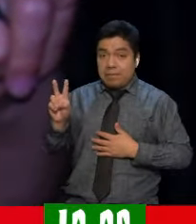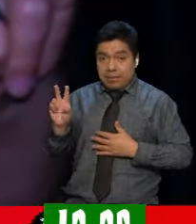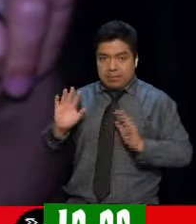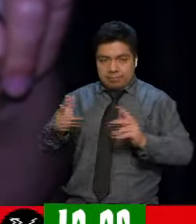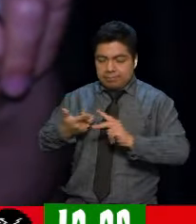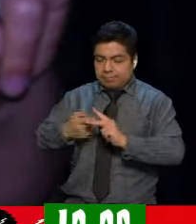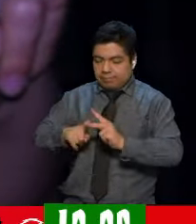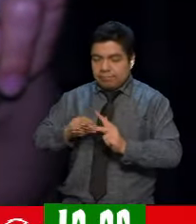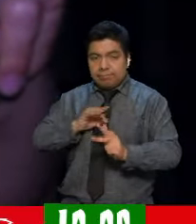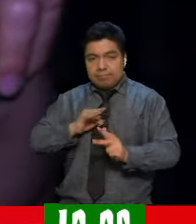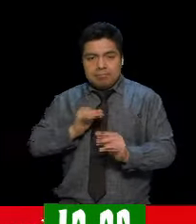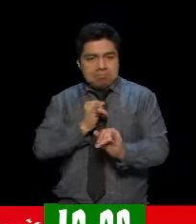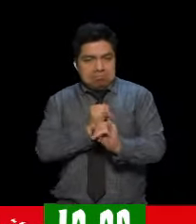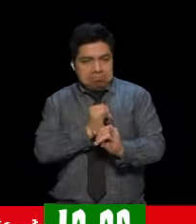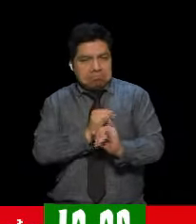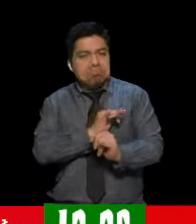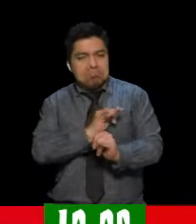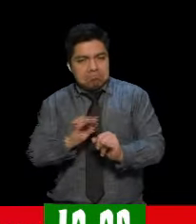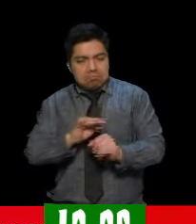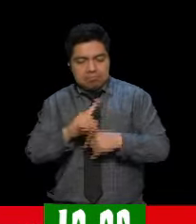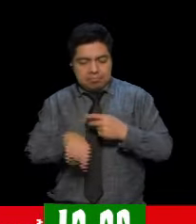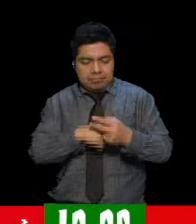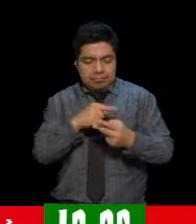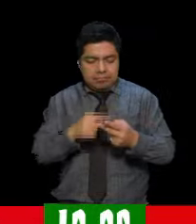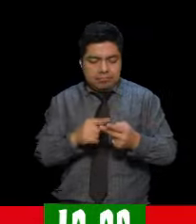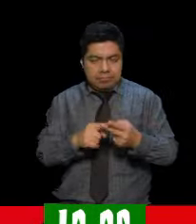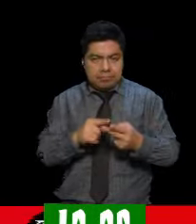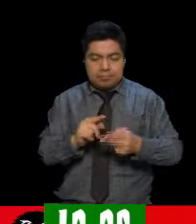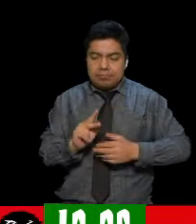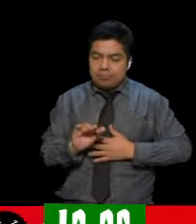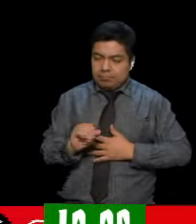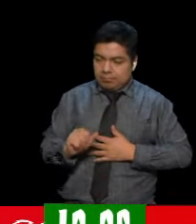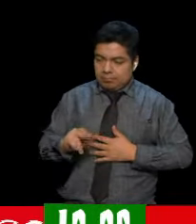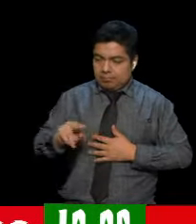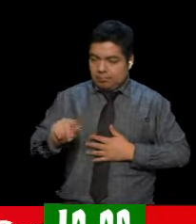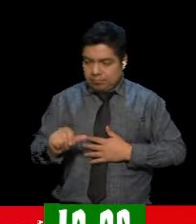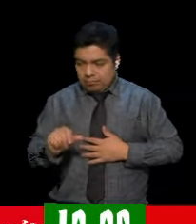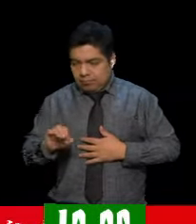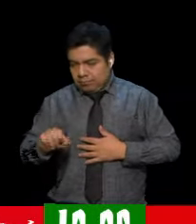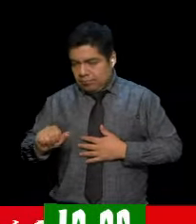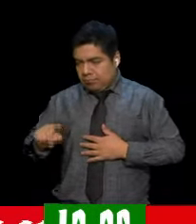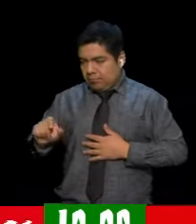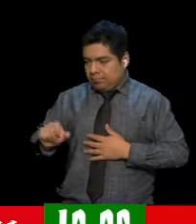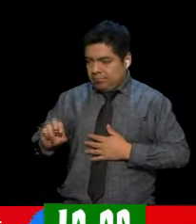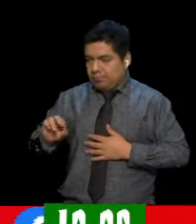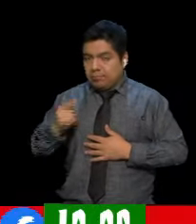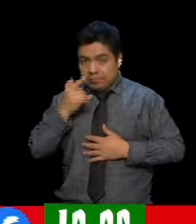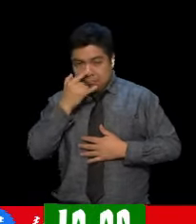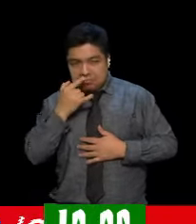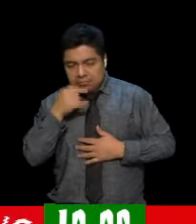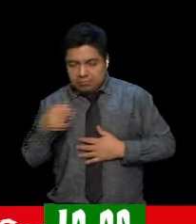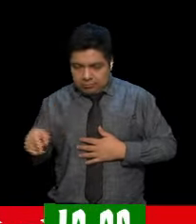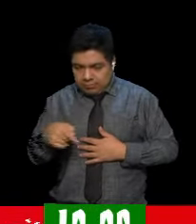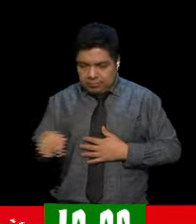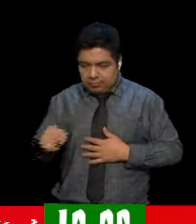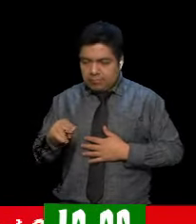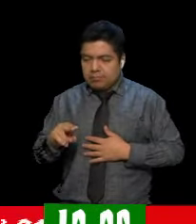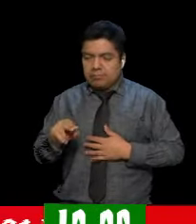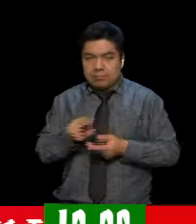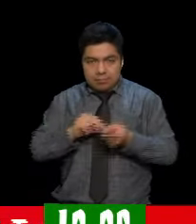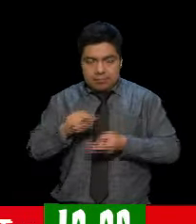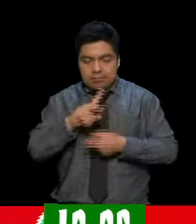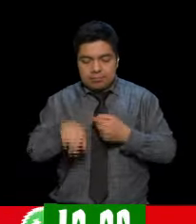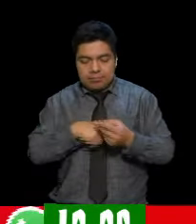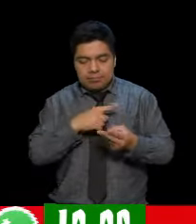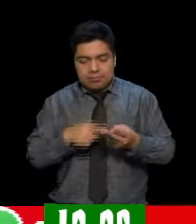vayan a escucharlo en las plataformas. Sale después el planeta más extraño, más raro, el planeta más raro del universo, y terminamos